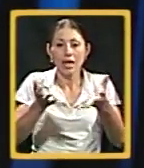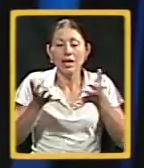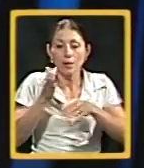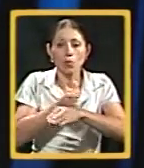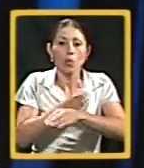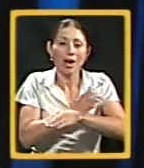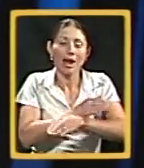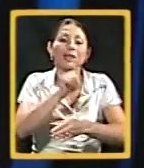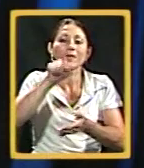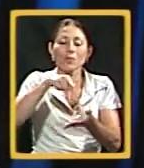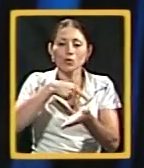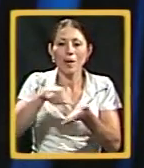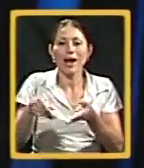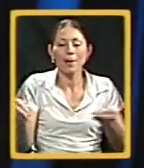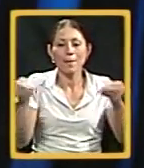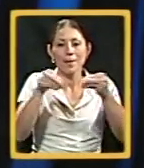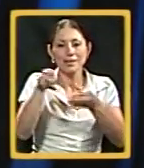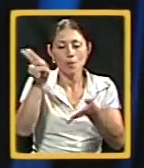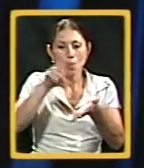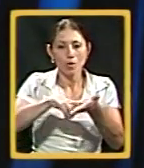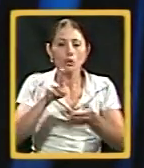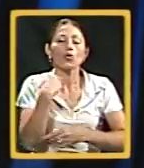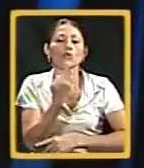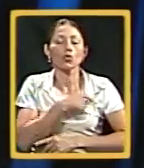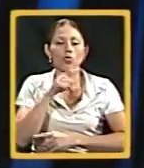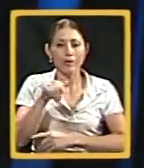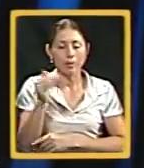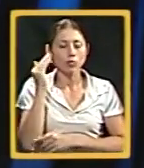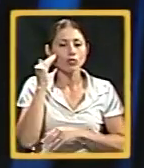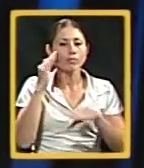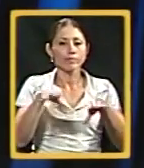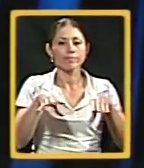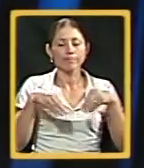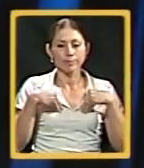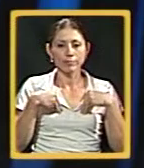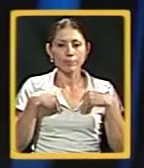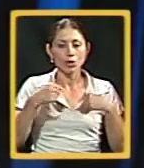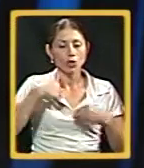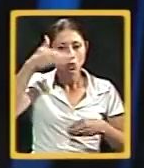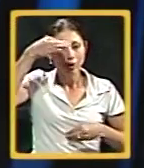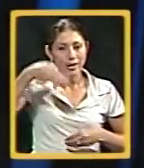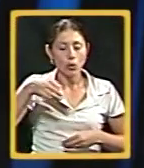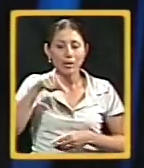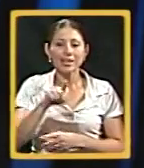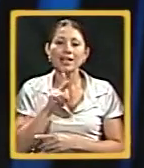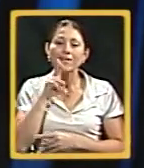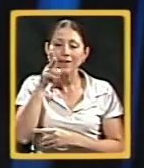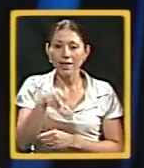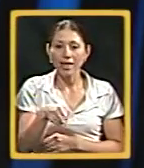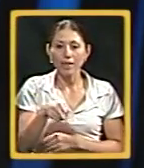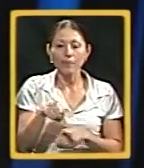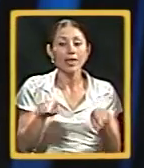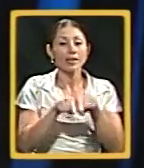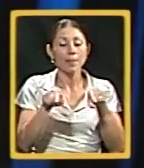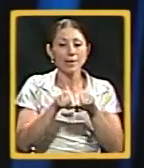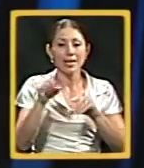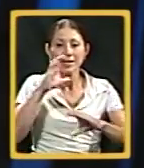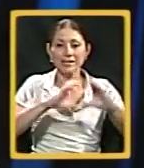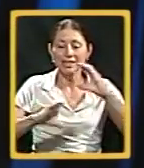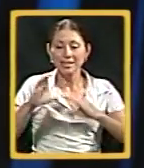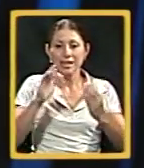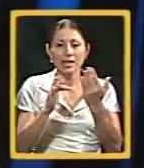que pagar más impuestos, ¿verdad? Y tenemos que ser conscientes de ello. Yo creo que esa es la realidad. Luego, en ciencia y tecnología